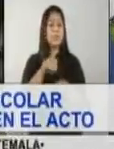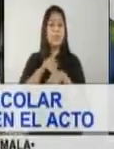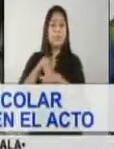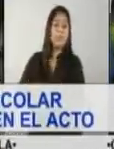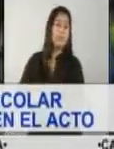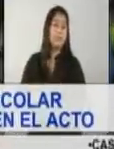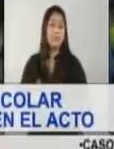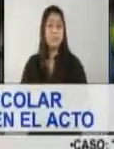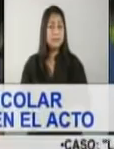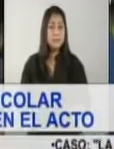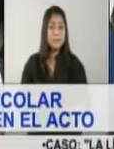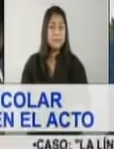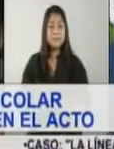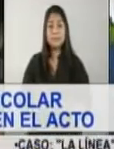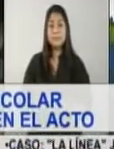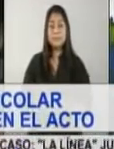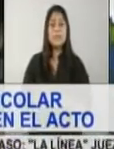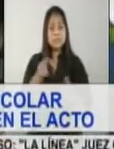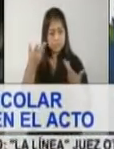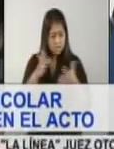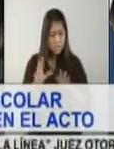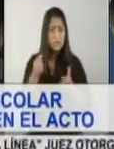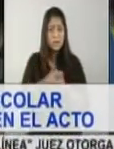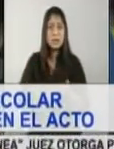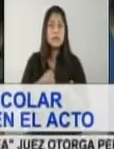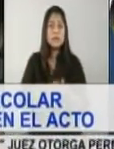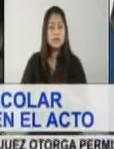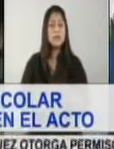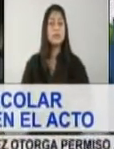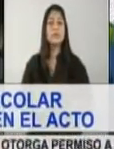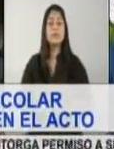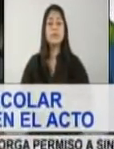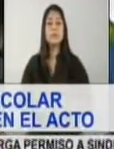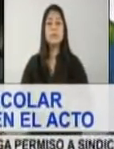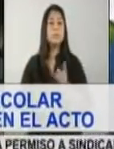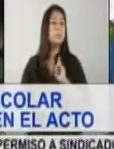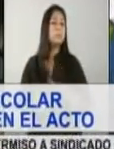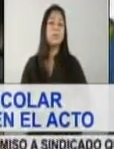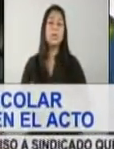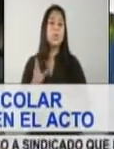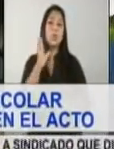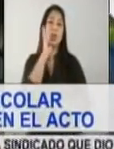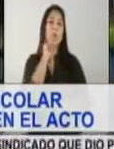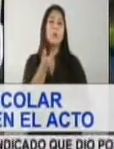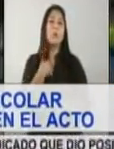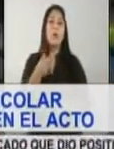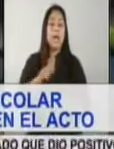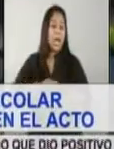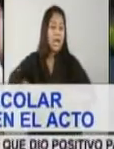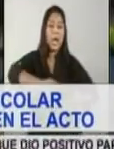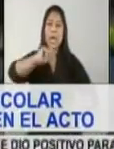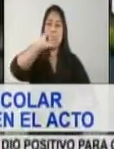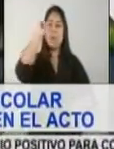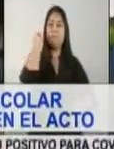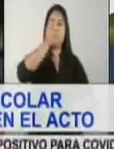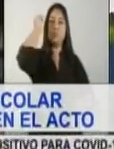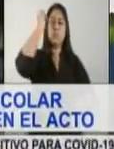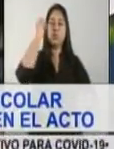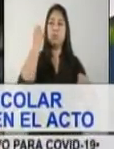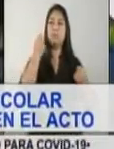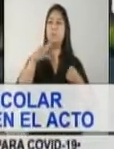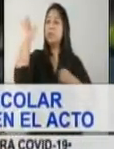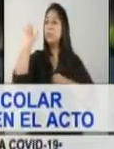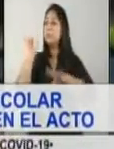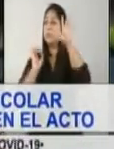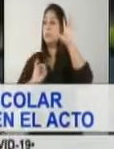olvido. Y ahí estamos. Lo que no podemos ser es Harry Potter y sacar una varita mágica porque ese cuate